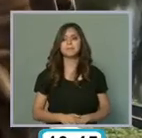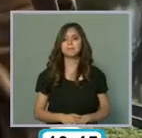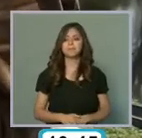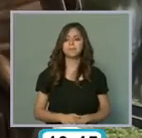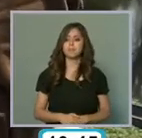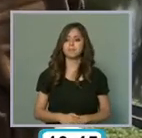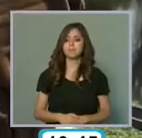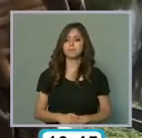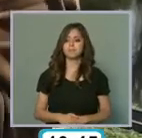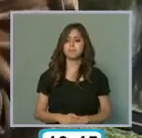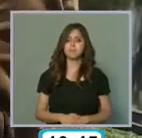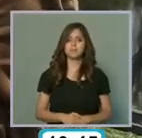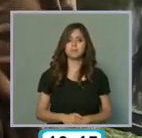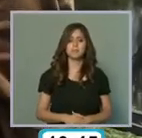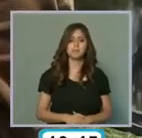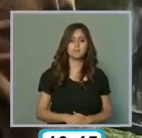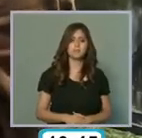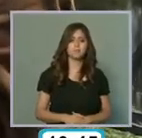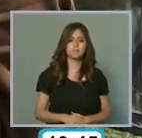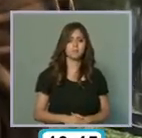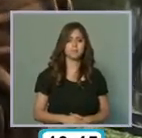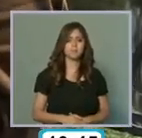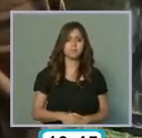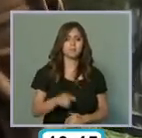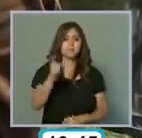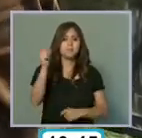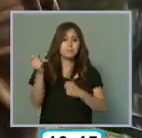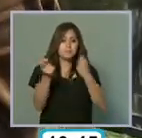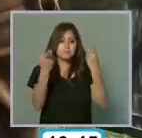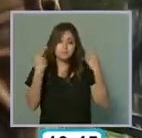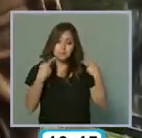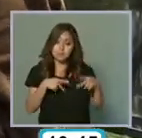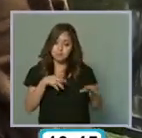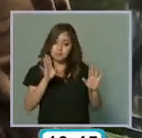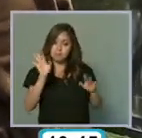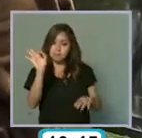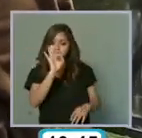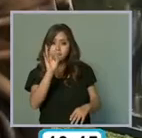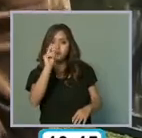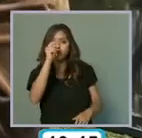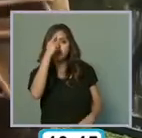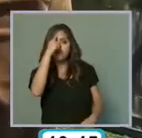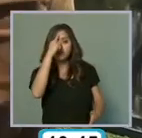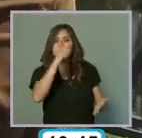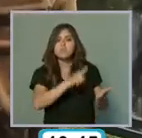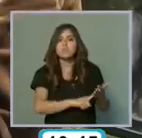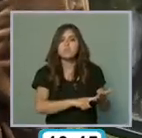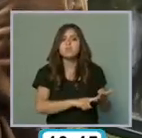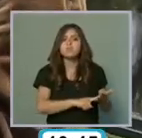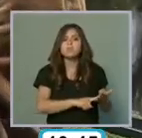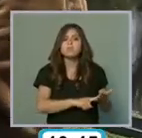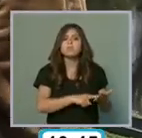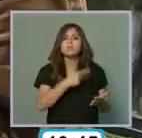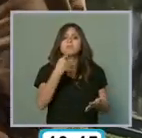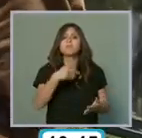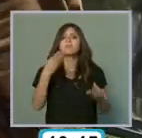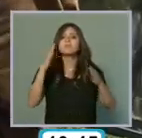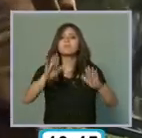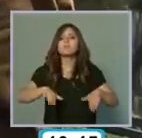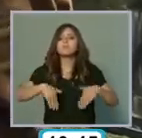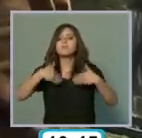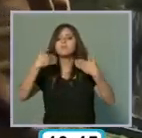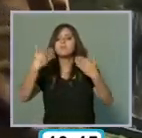nadie sabía, bueno, él creía que nadie sabía que lo que había hecho, pero afuera habían soplones. Después